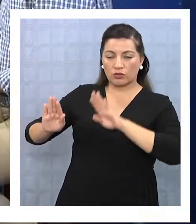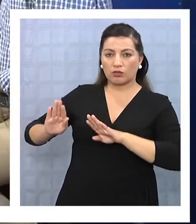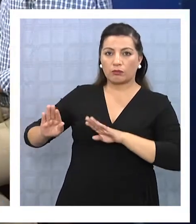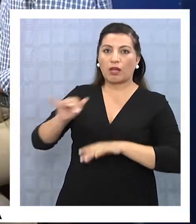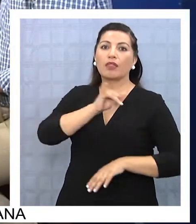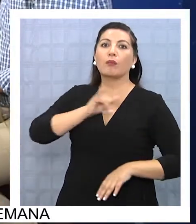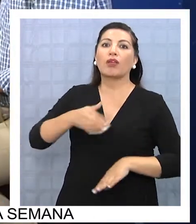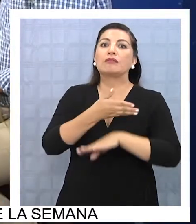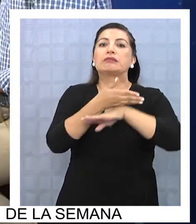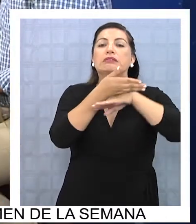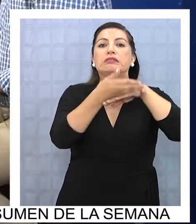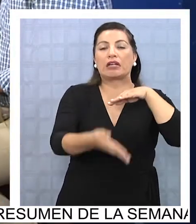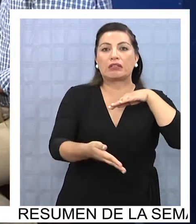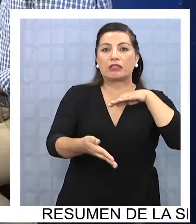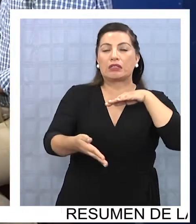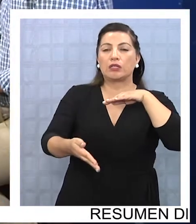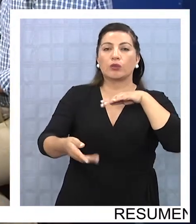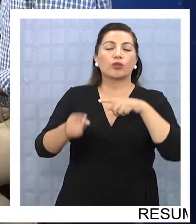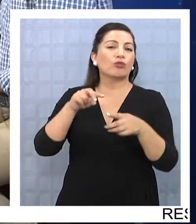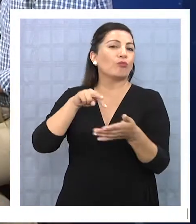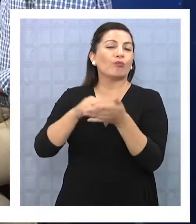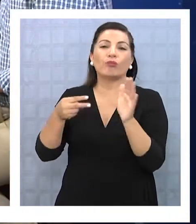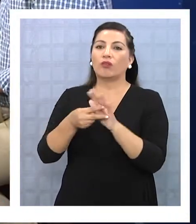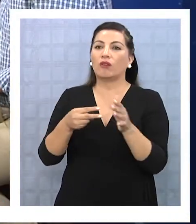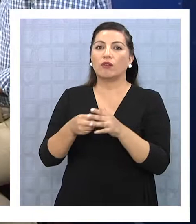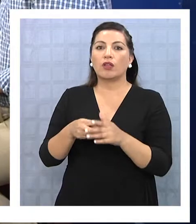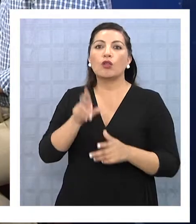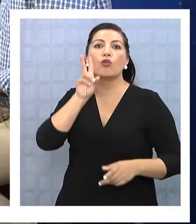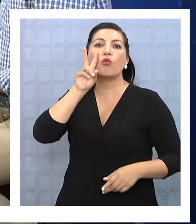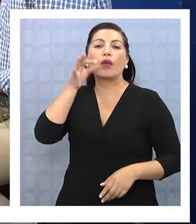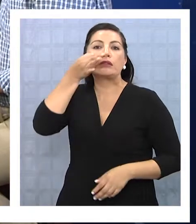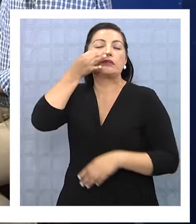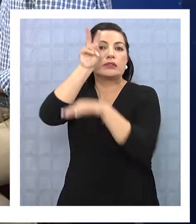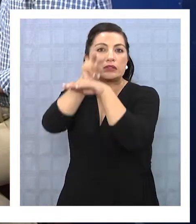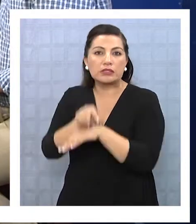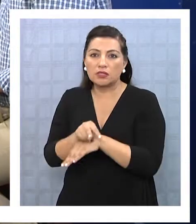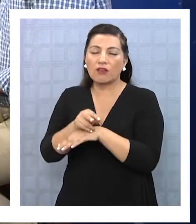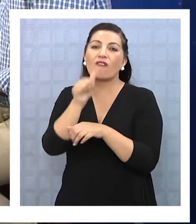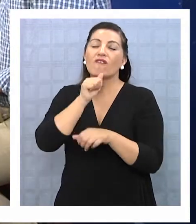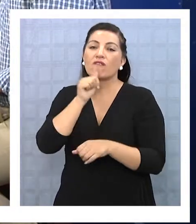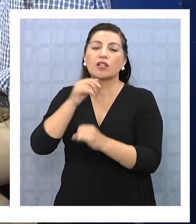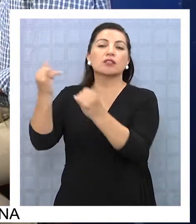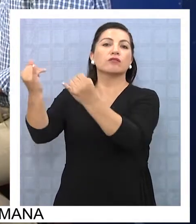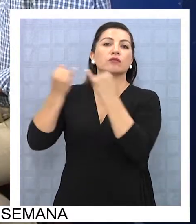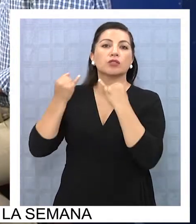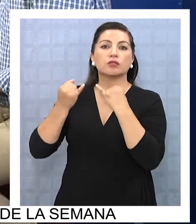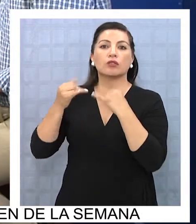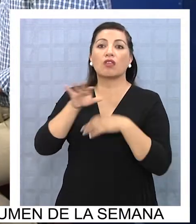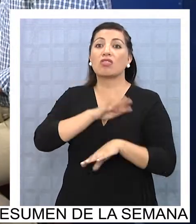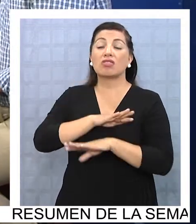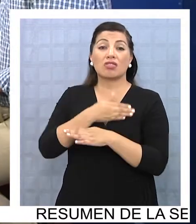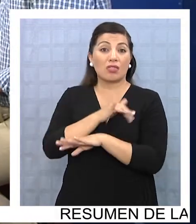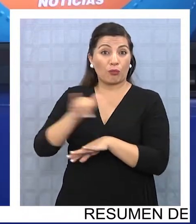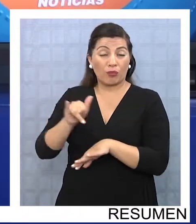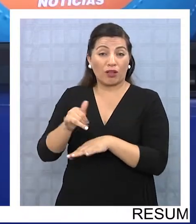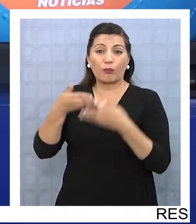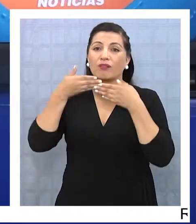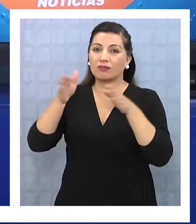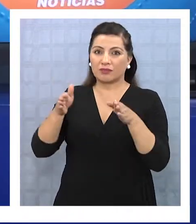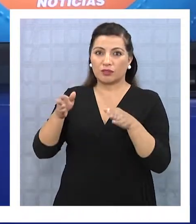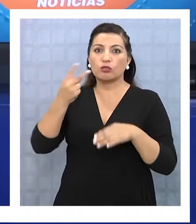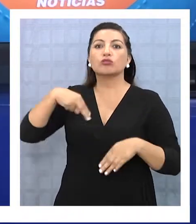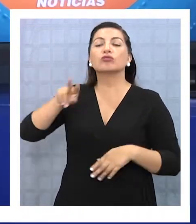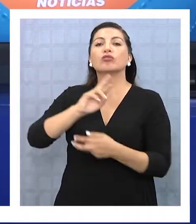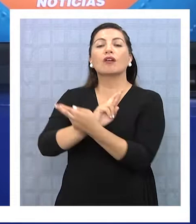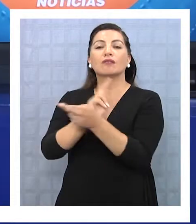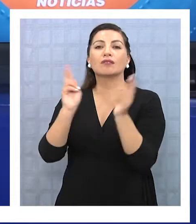que no lleguen tarde cuando el delito ya se cometió y ya no hay inculpado, no hay testigo, no hay información y por tanto el delito queda impune. Esa reforma, en la cual